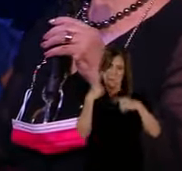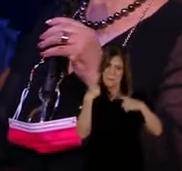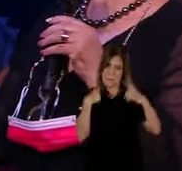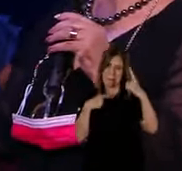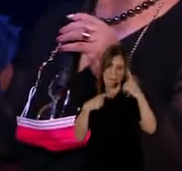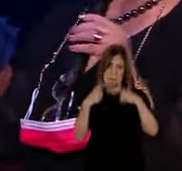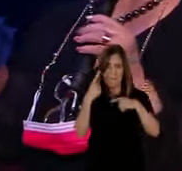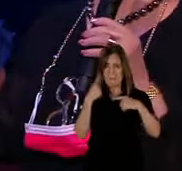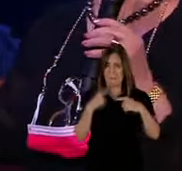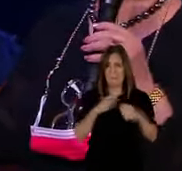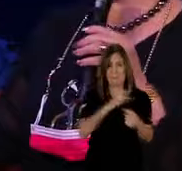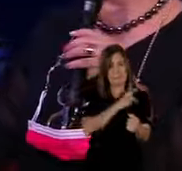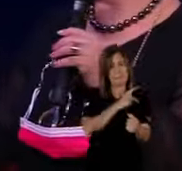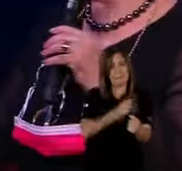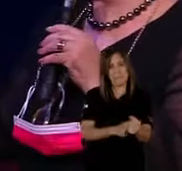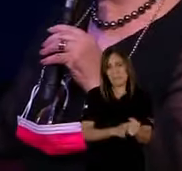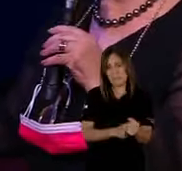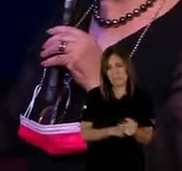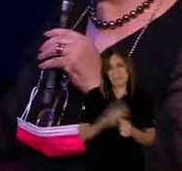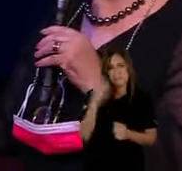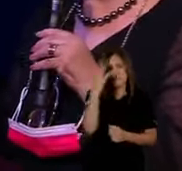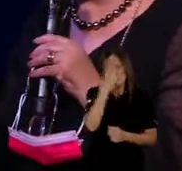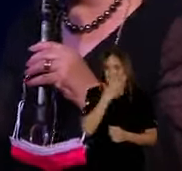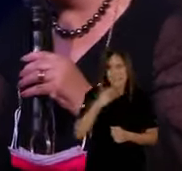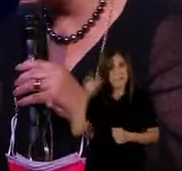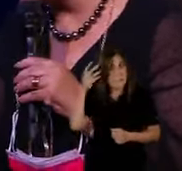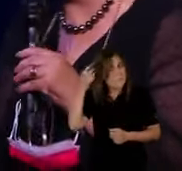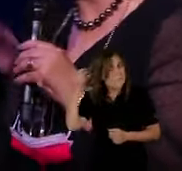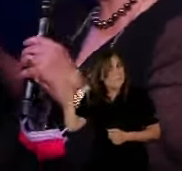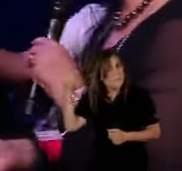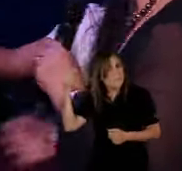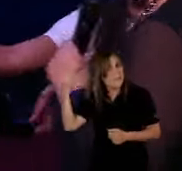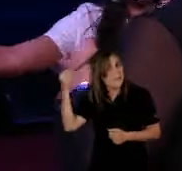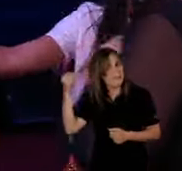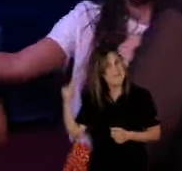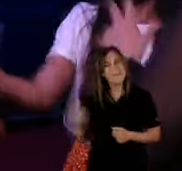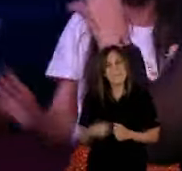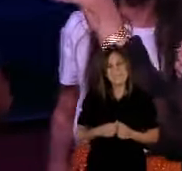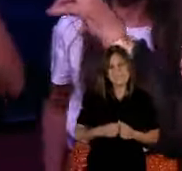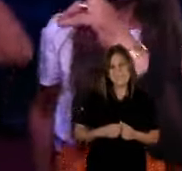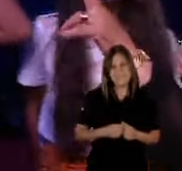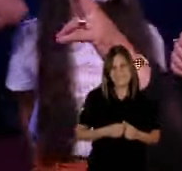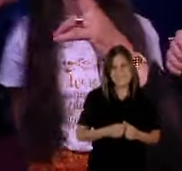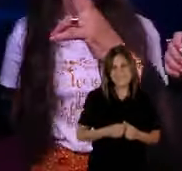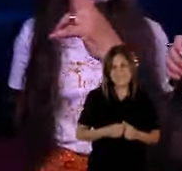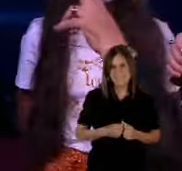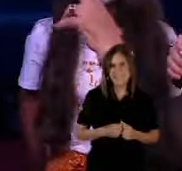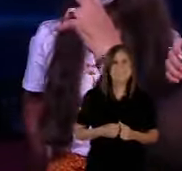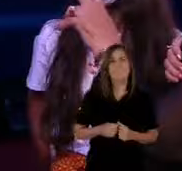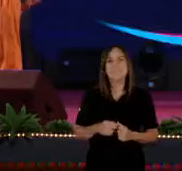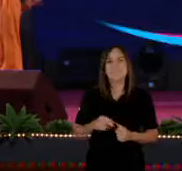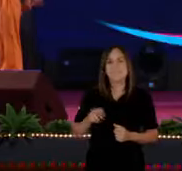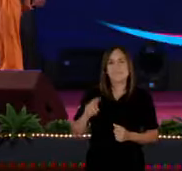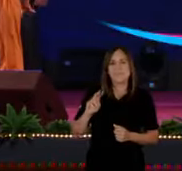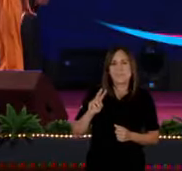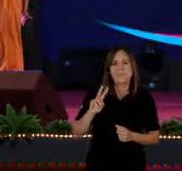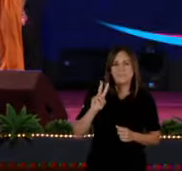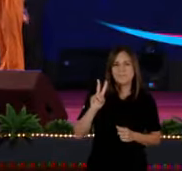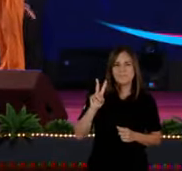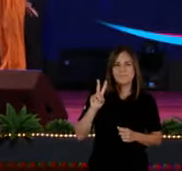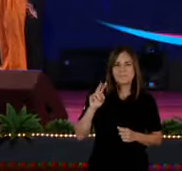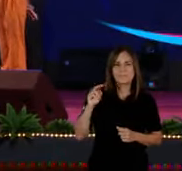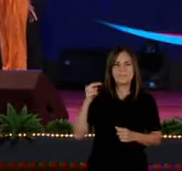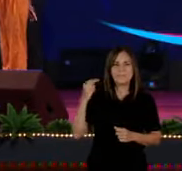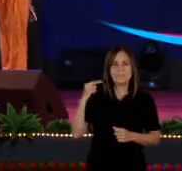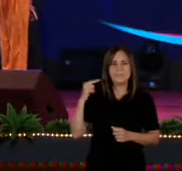Mírala aquí. ¡Oh! Miren el cabello, miren esos chancletitos. Son las dos nietas, ¿verdad?